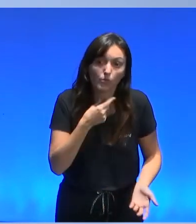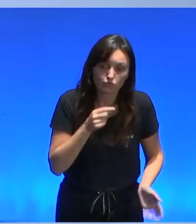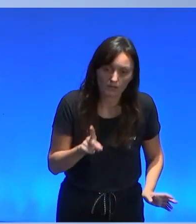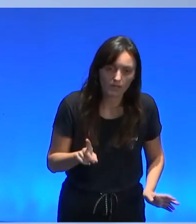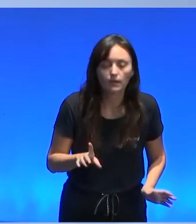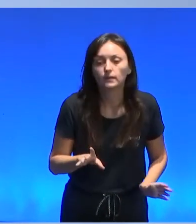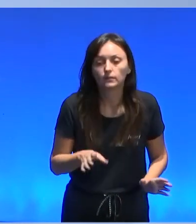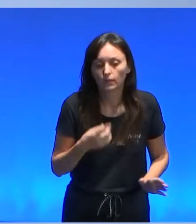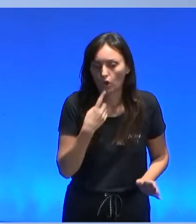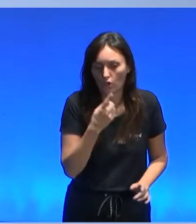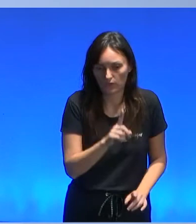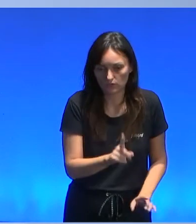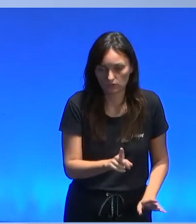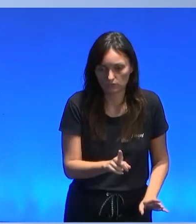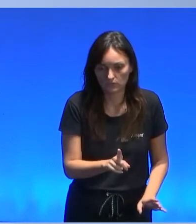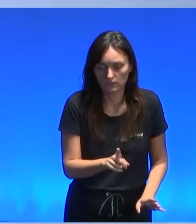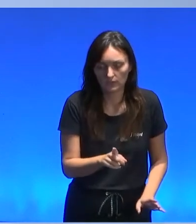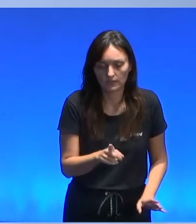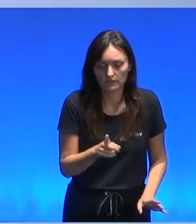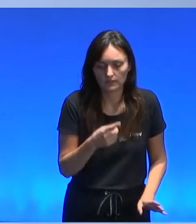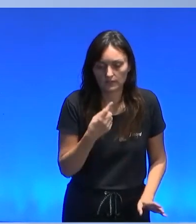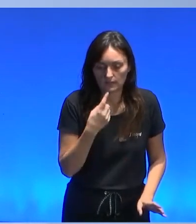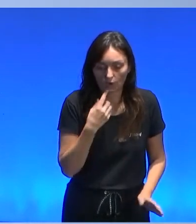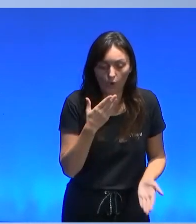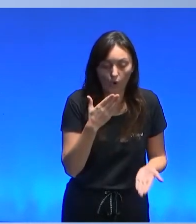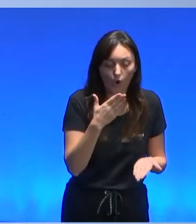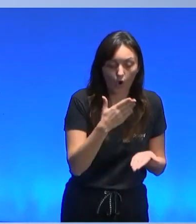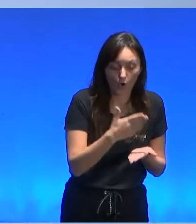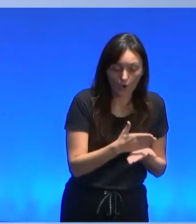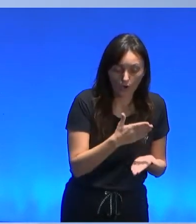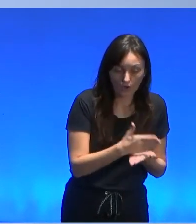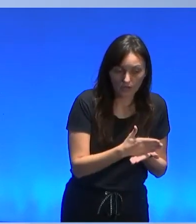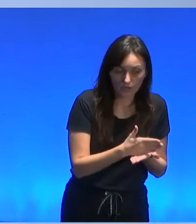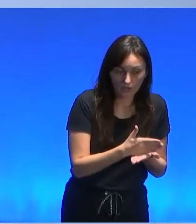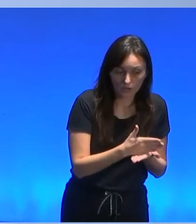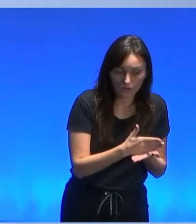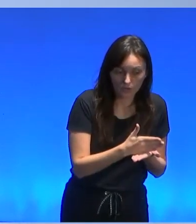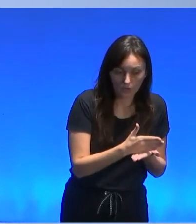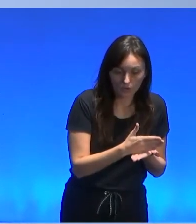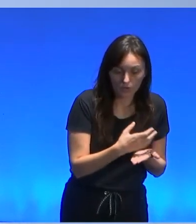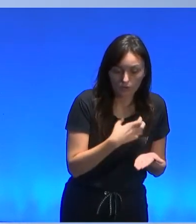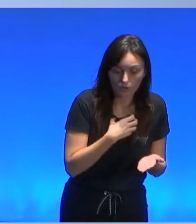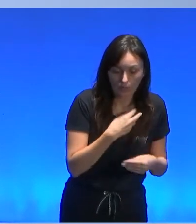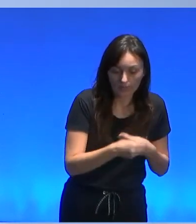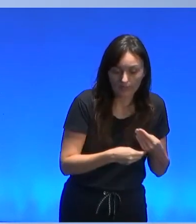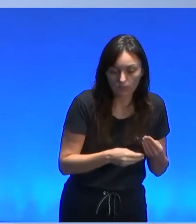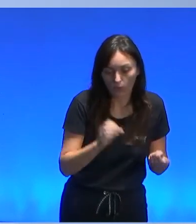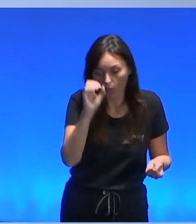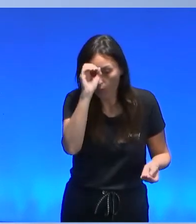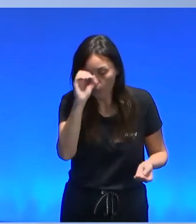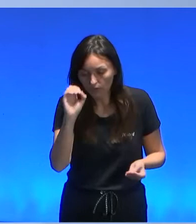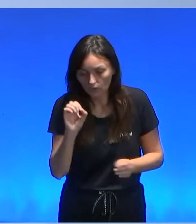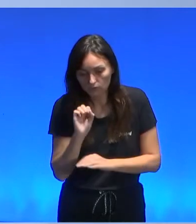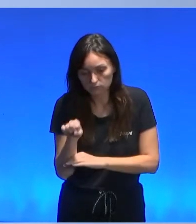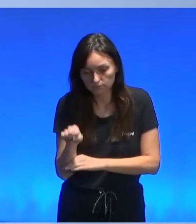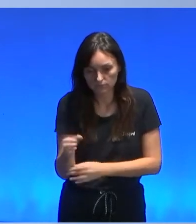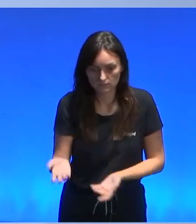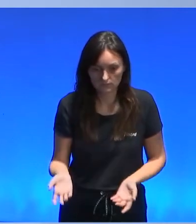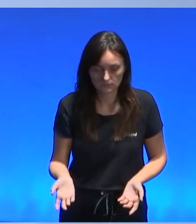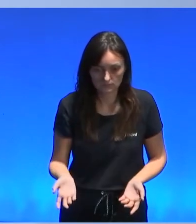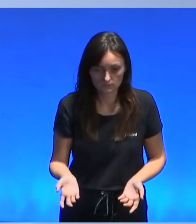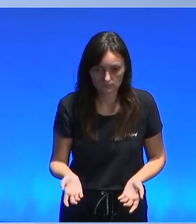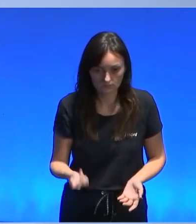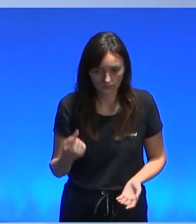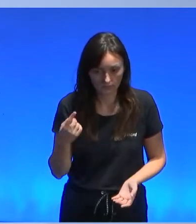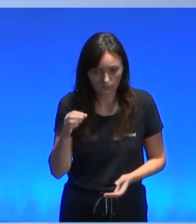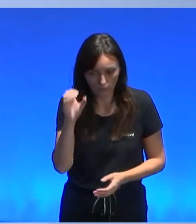digo esto, digo que no se puede hacer escuela sin saber lo que piensan los alumnos y sin tener en